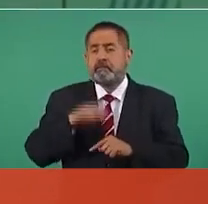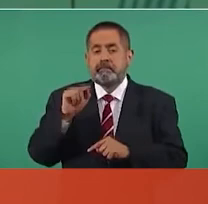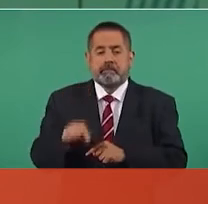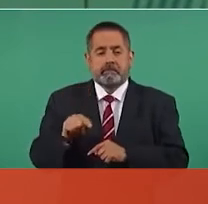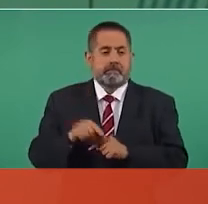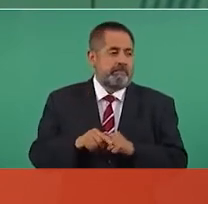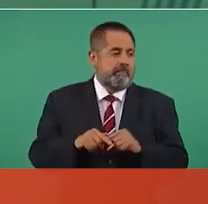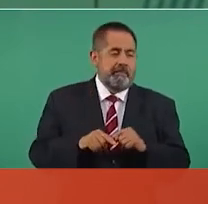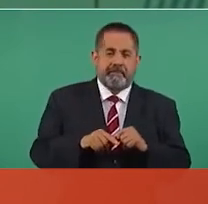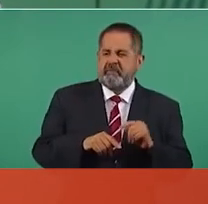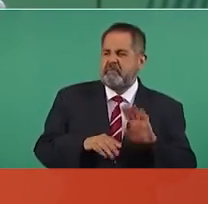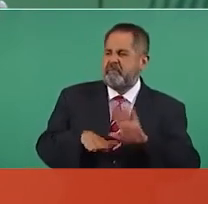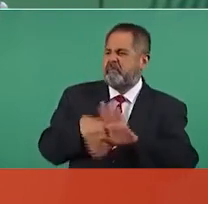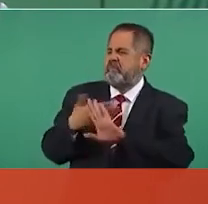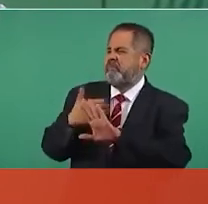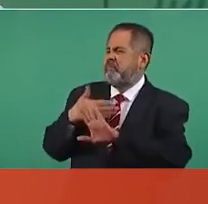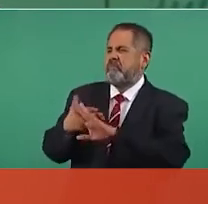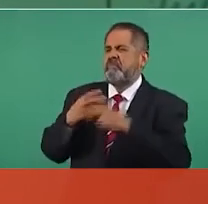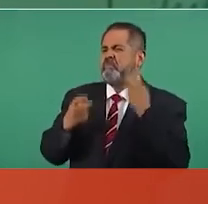bombardeo